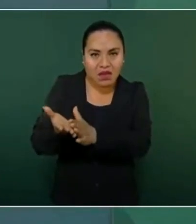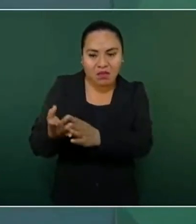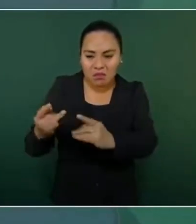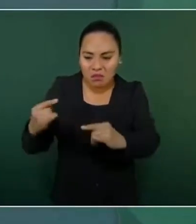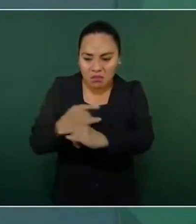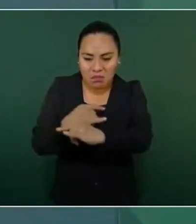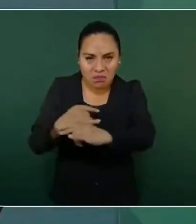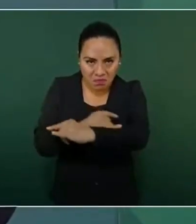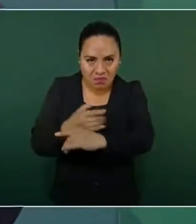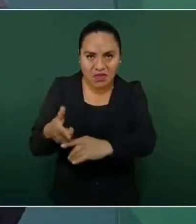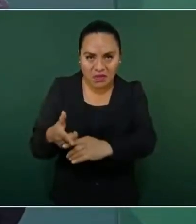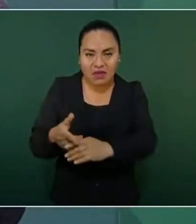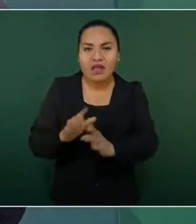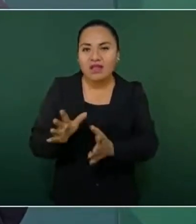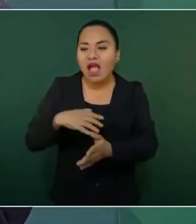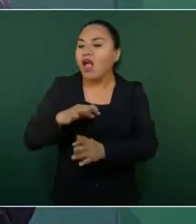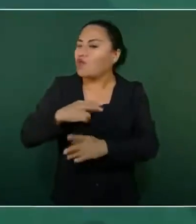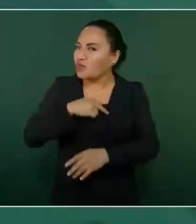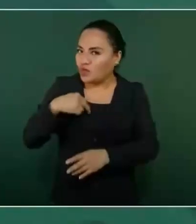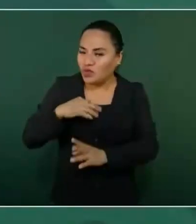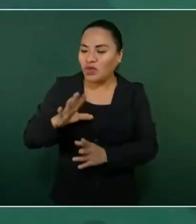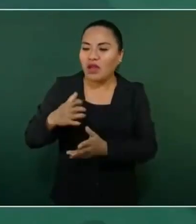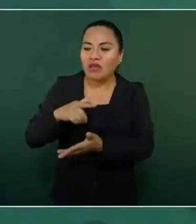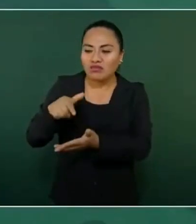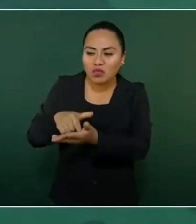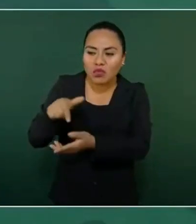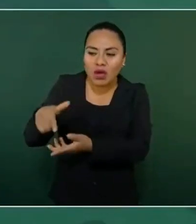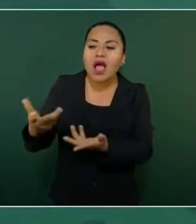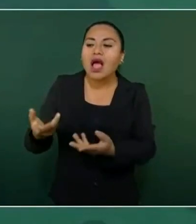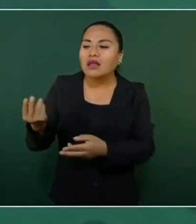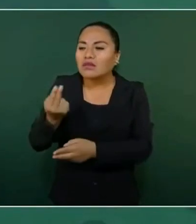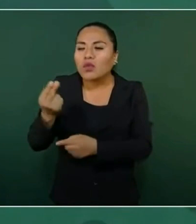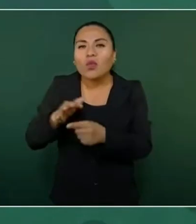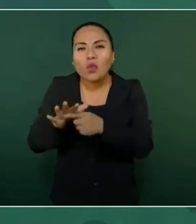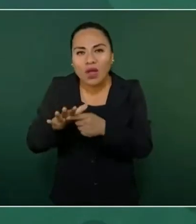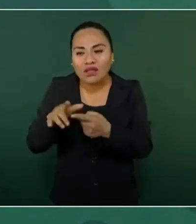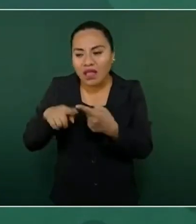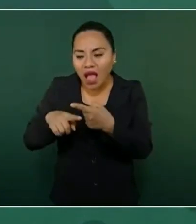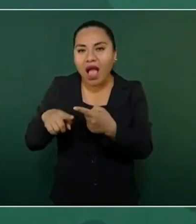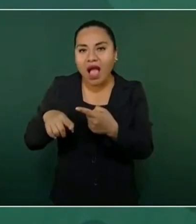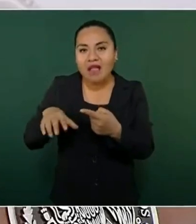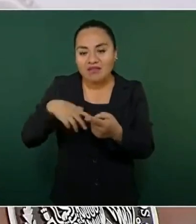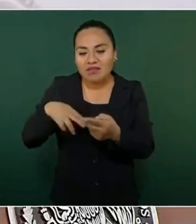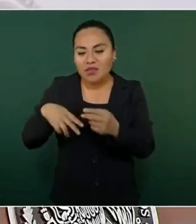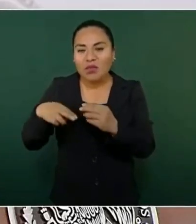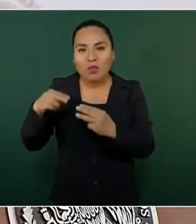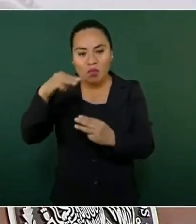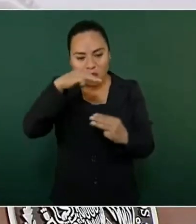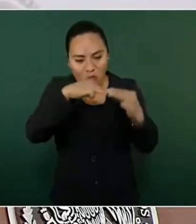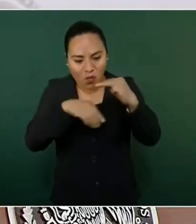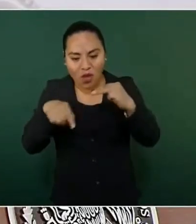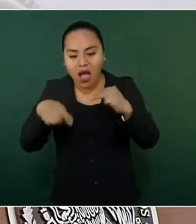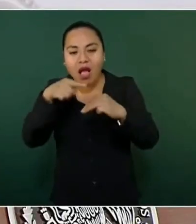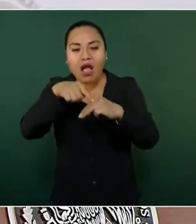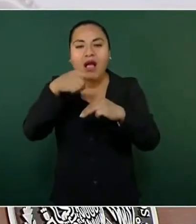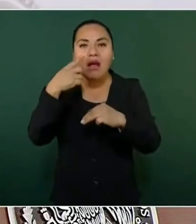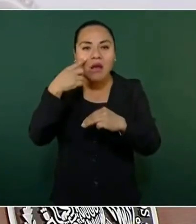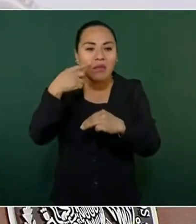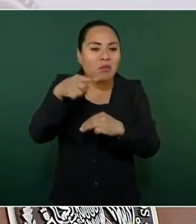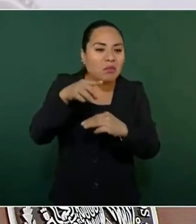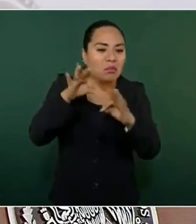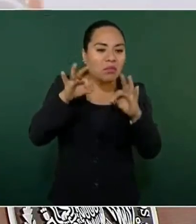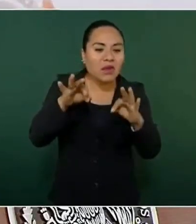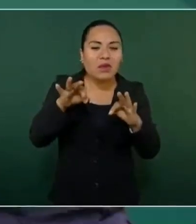beneficio, va a haber un paradero turístico, van a tener su